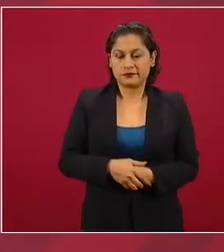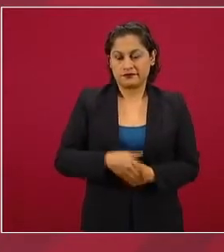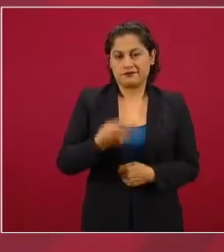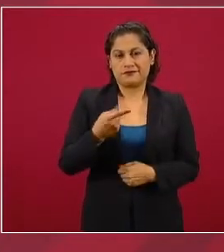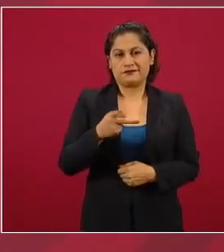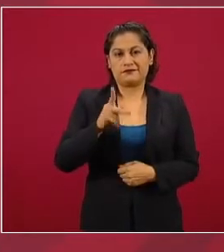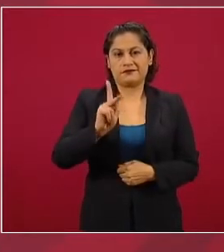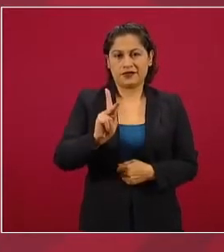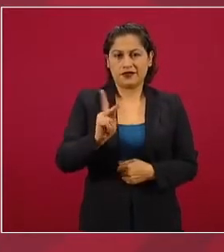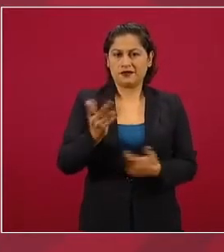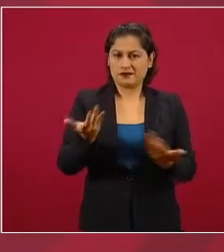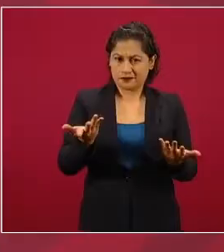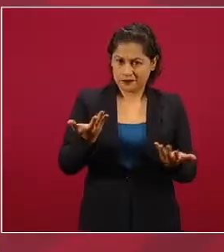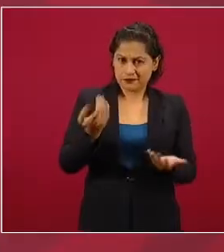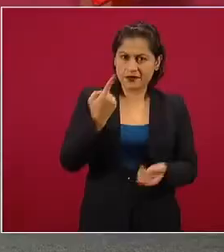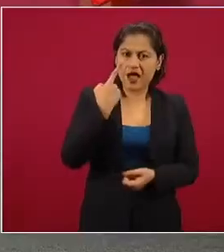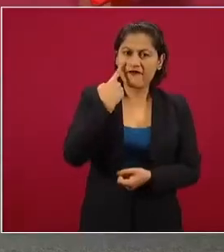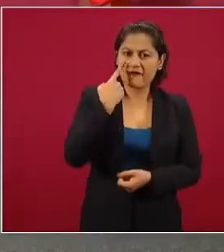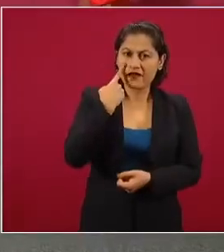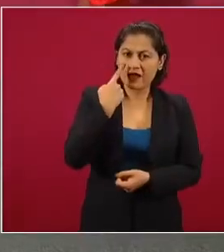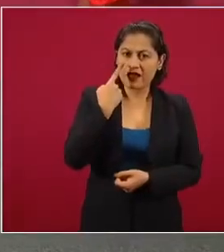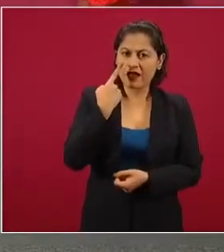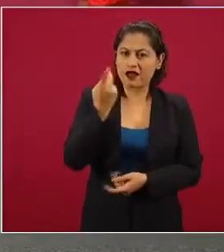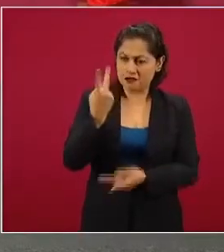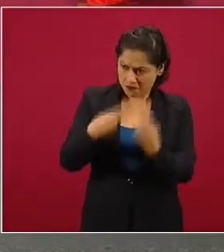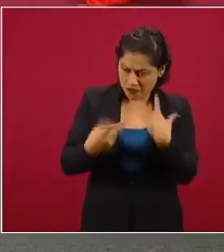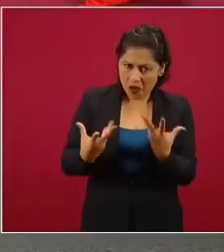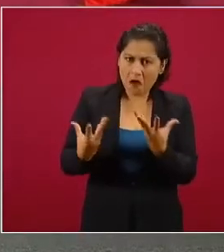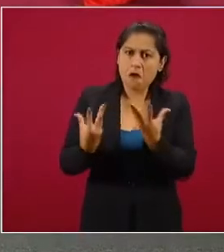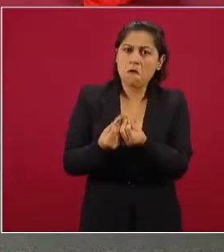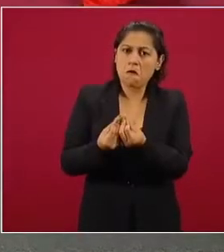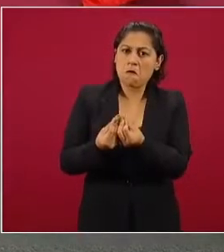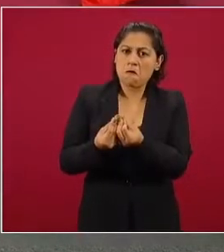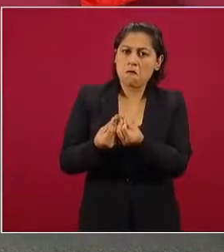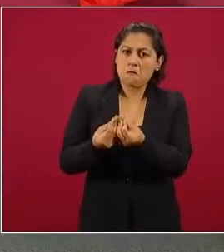Deberían de venir a acompañarlos.